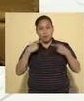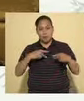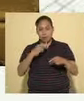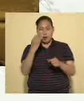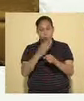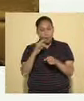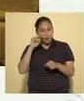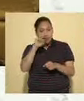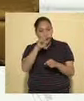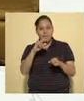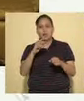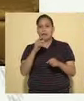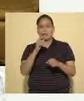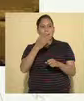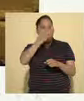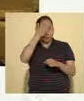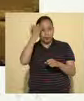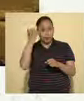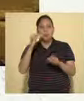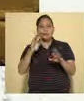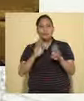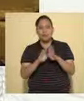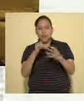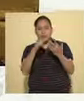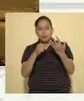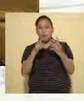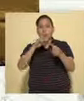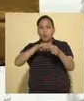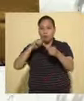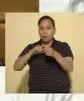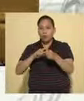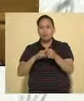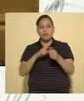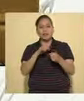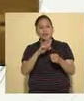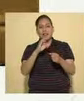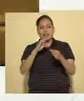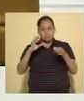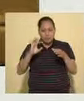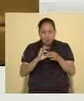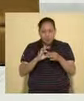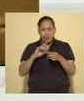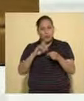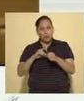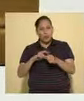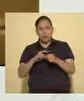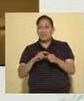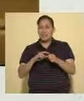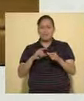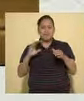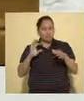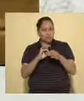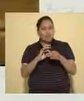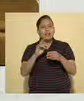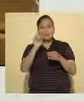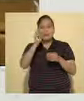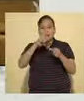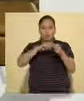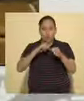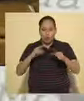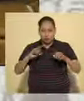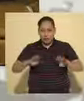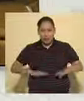ve, que no sabe acerca de los colores que nos quedan, que no nos quedan, ¿nos podrías explicar qué es colorimetría? Sí. Bueno,